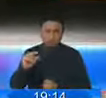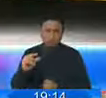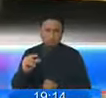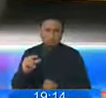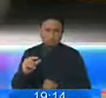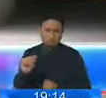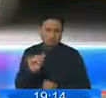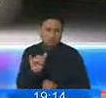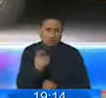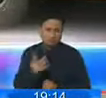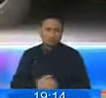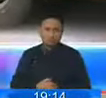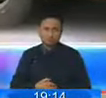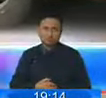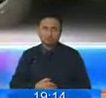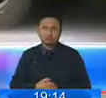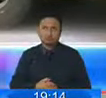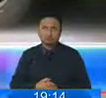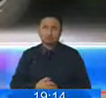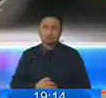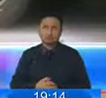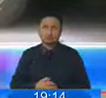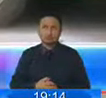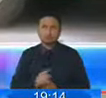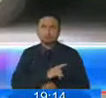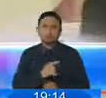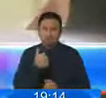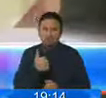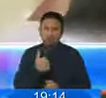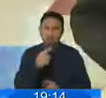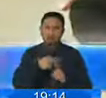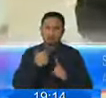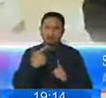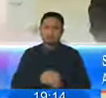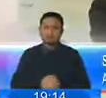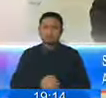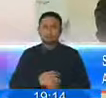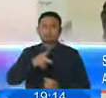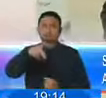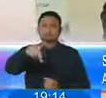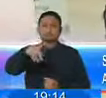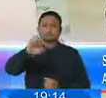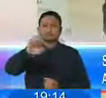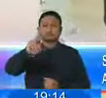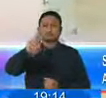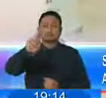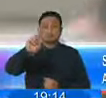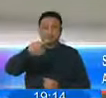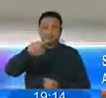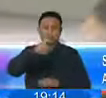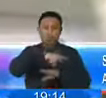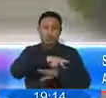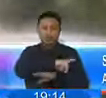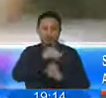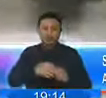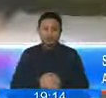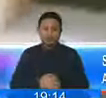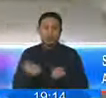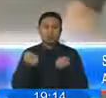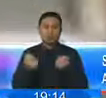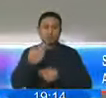¿No ha sentido entonces que está? No se ha sentido de una manera buena. Pedro Páez, superintendente del Control de Poder de Mercado, concuerda